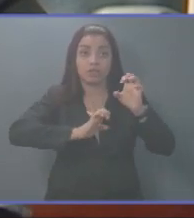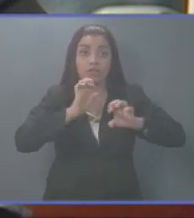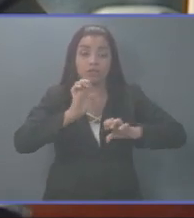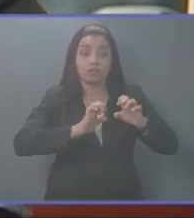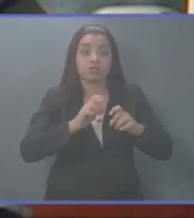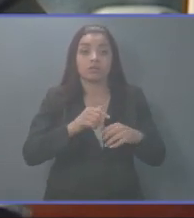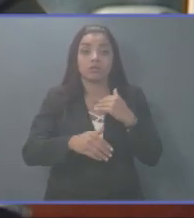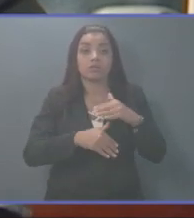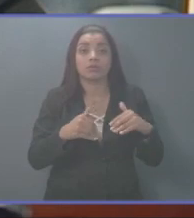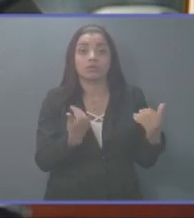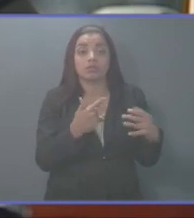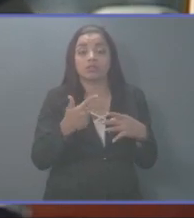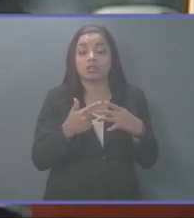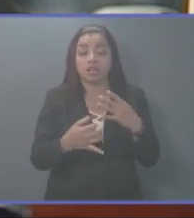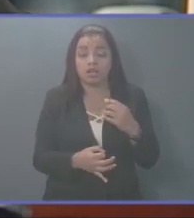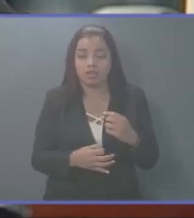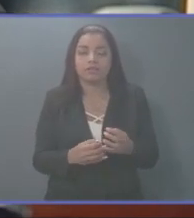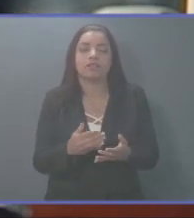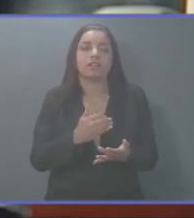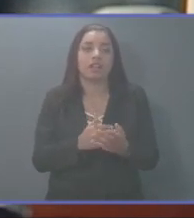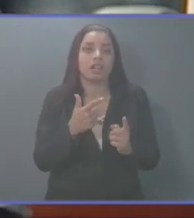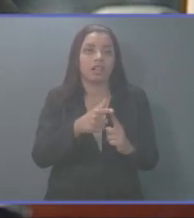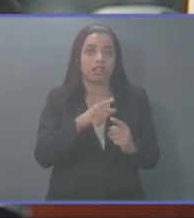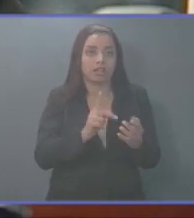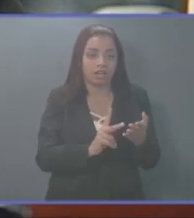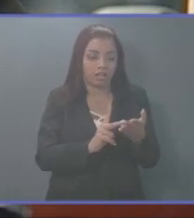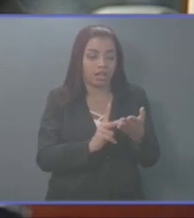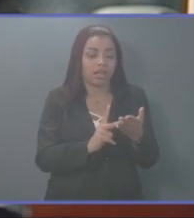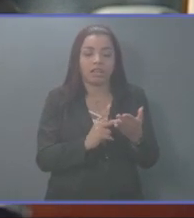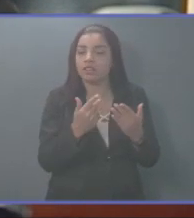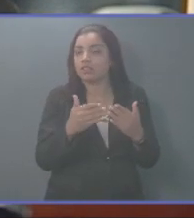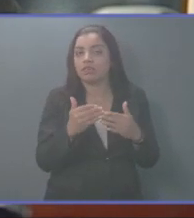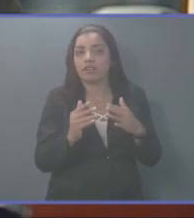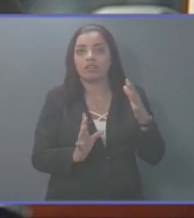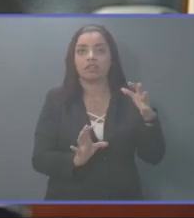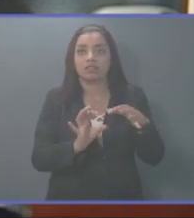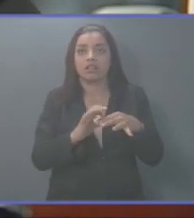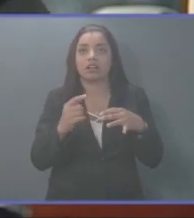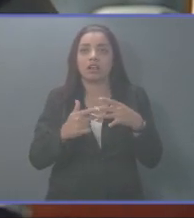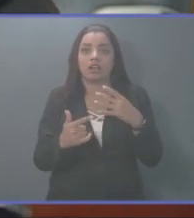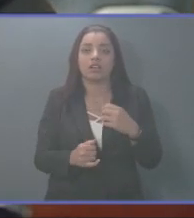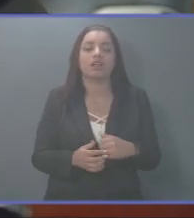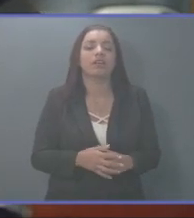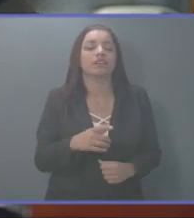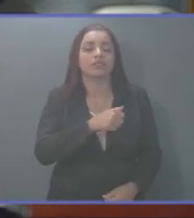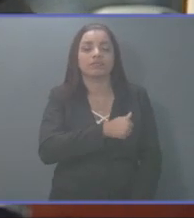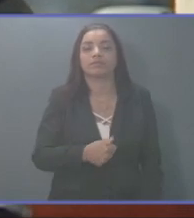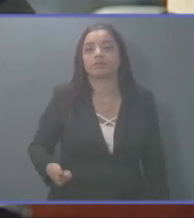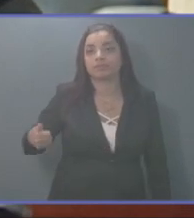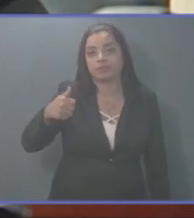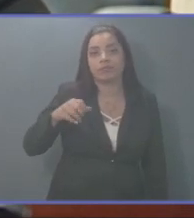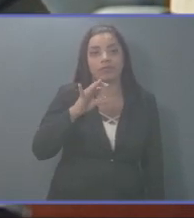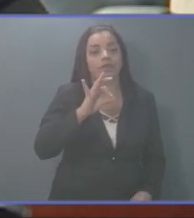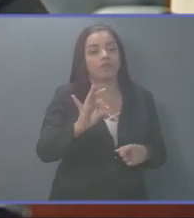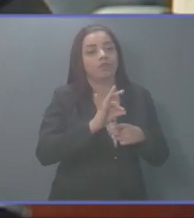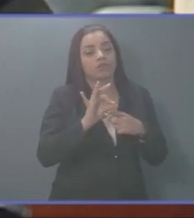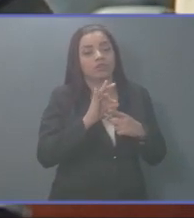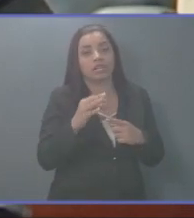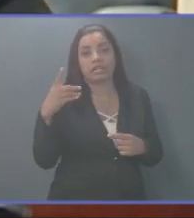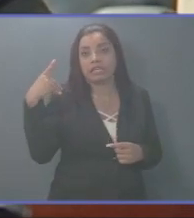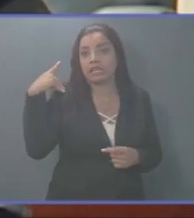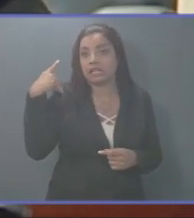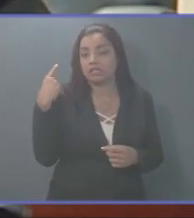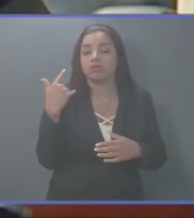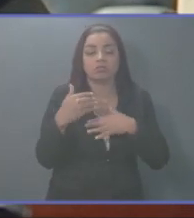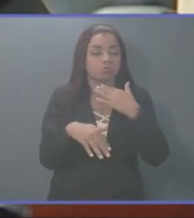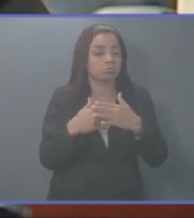mecanismos previstos en esta ley. K, las demás que establezca esta ley. Las funciones de la dirección se ejercerán sin perjuicio de otras